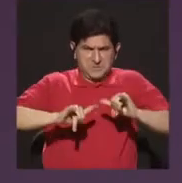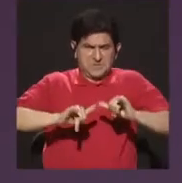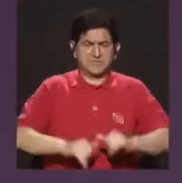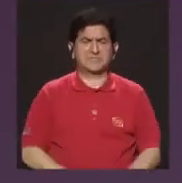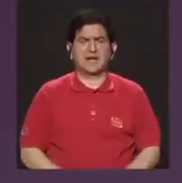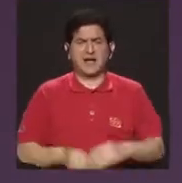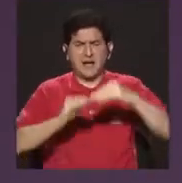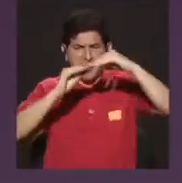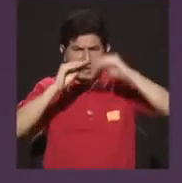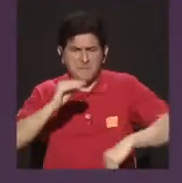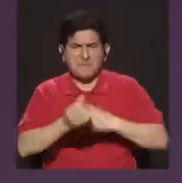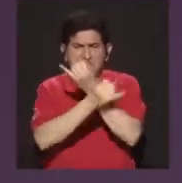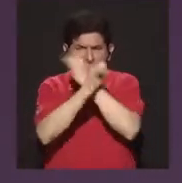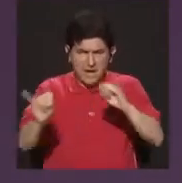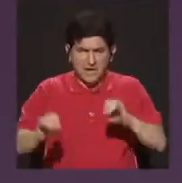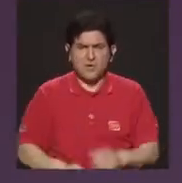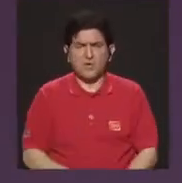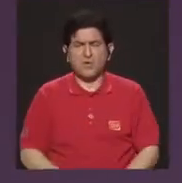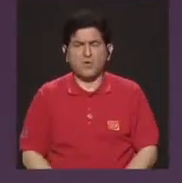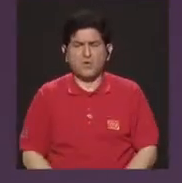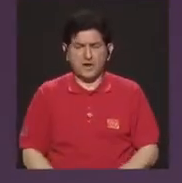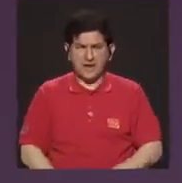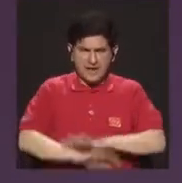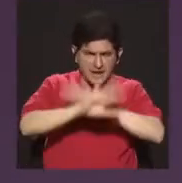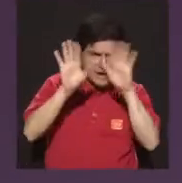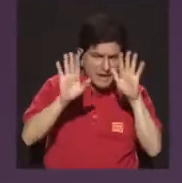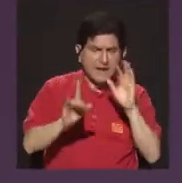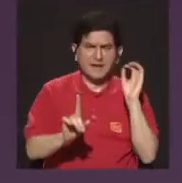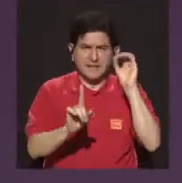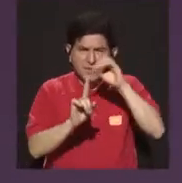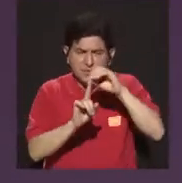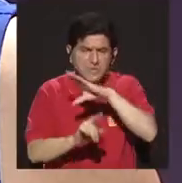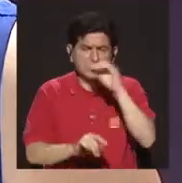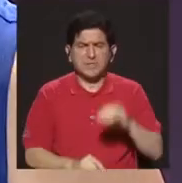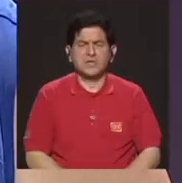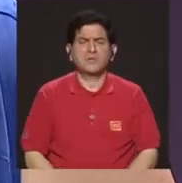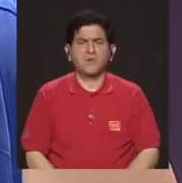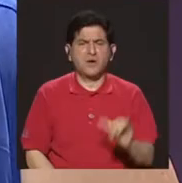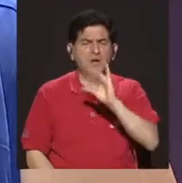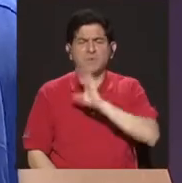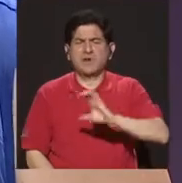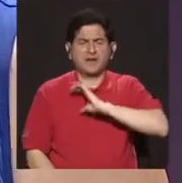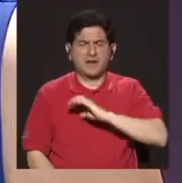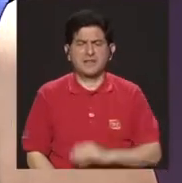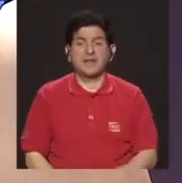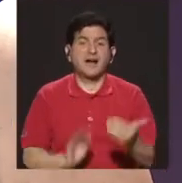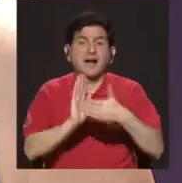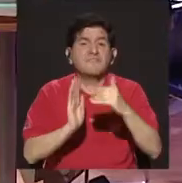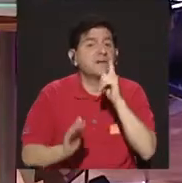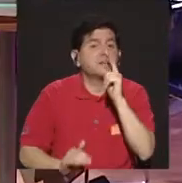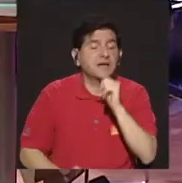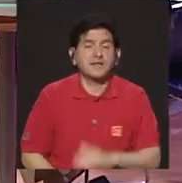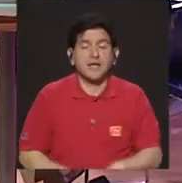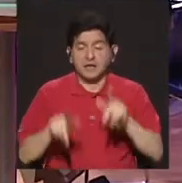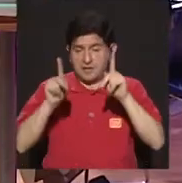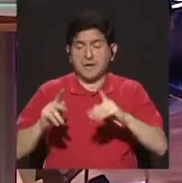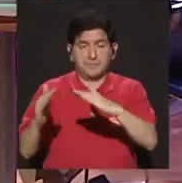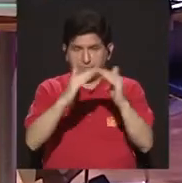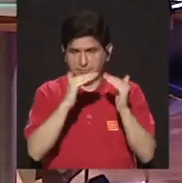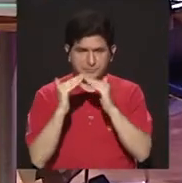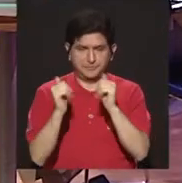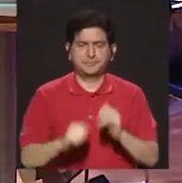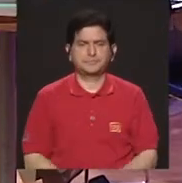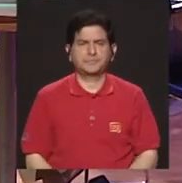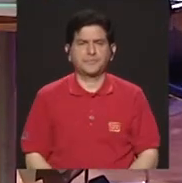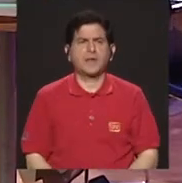independencia objetividad y vamos perdiendo calidad también quienes vamos perdiendo los la ciudadanía la población también sería